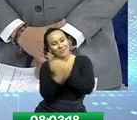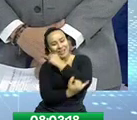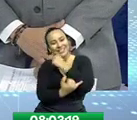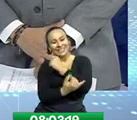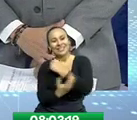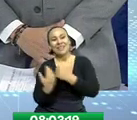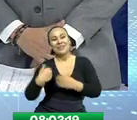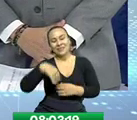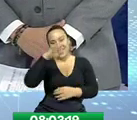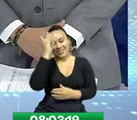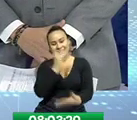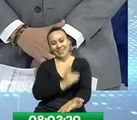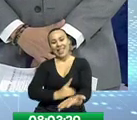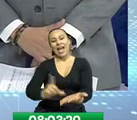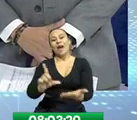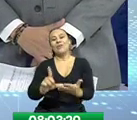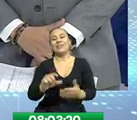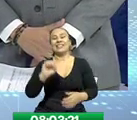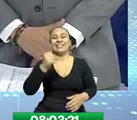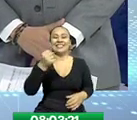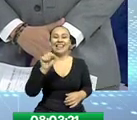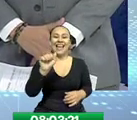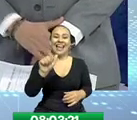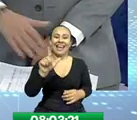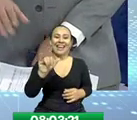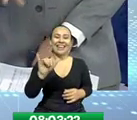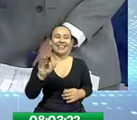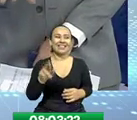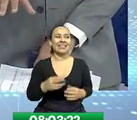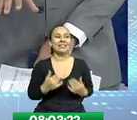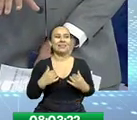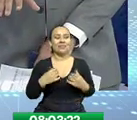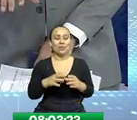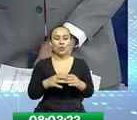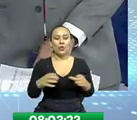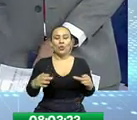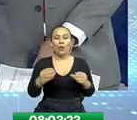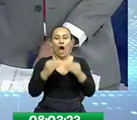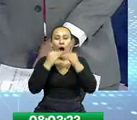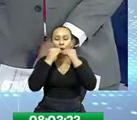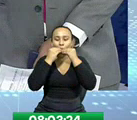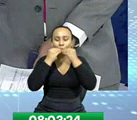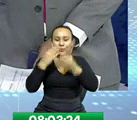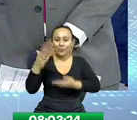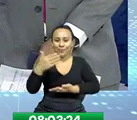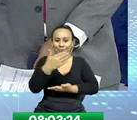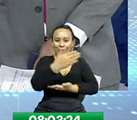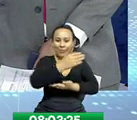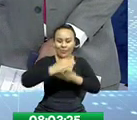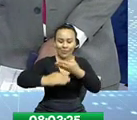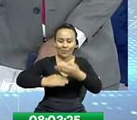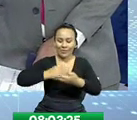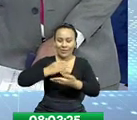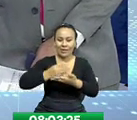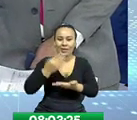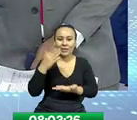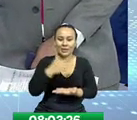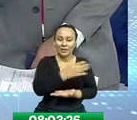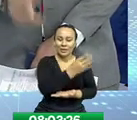aquí a Daule, a Salitre. Ah, no, se va para allá. Unos bollos en Salitre. Oiga, bollo de vieja en